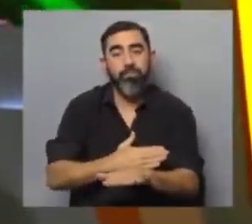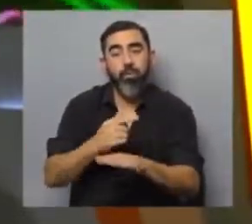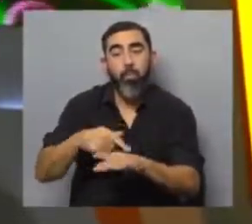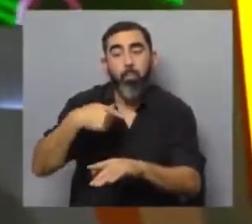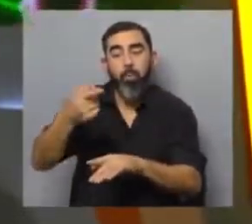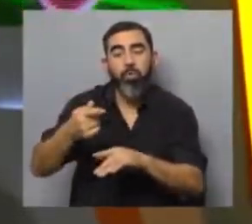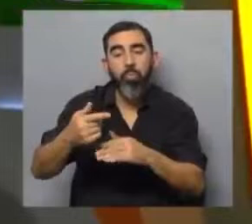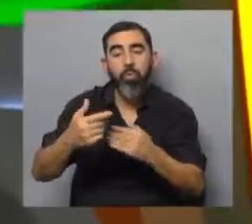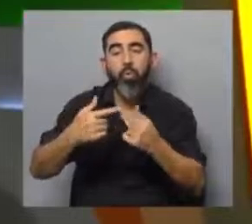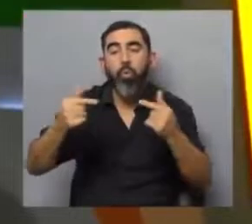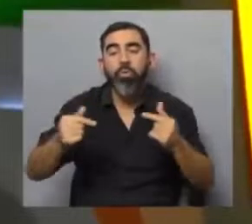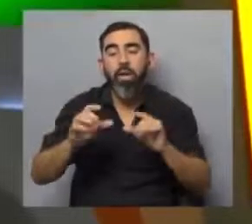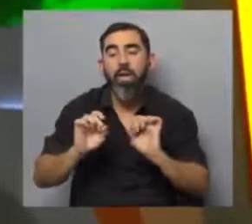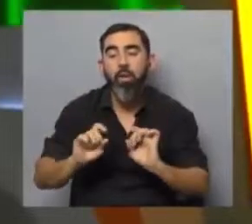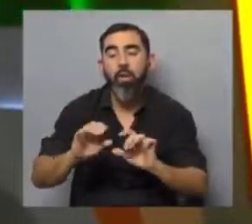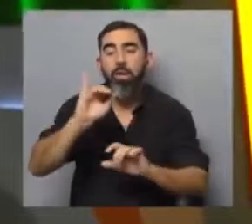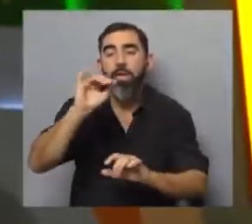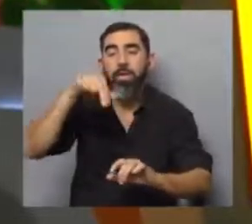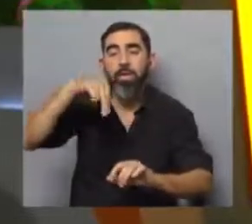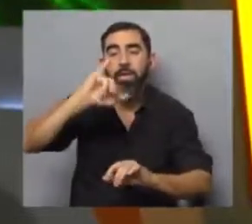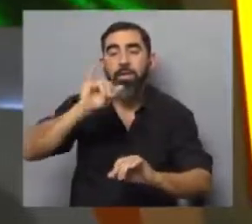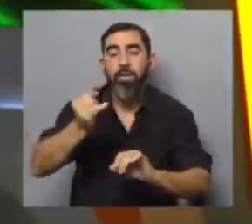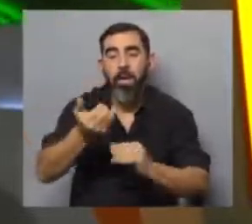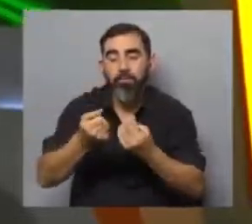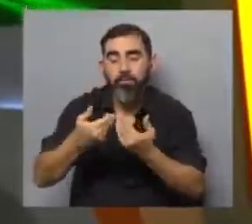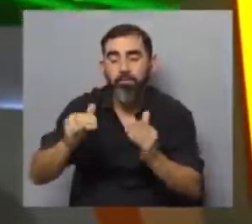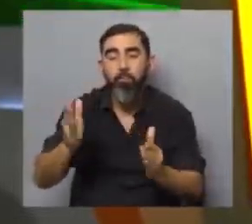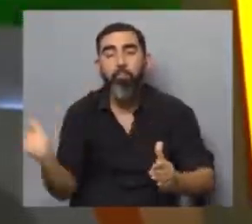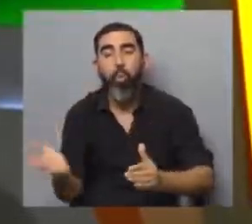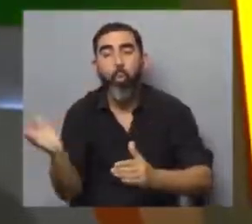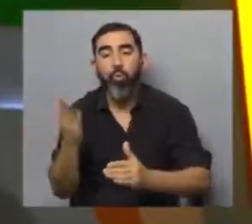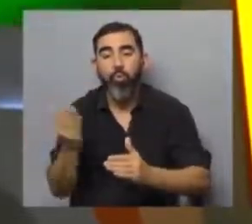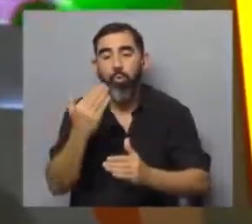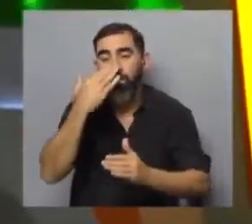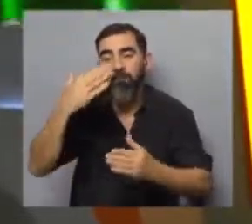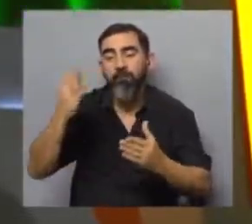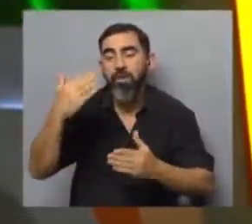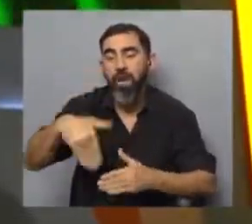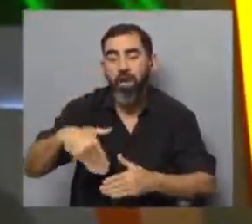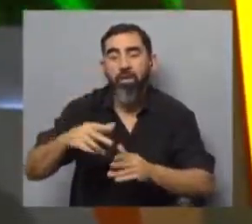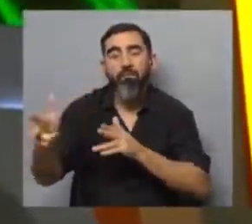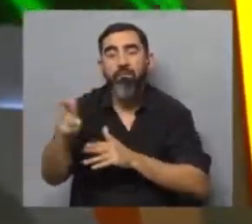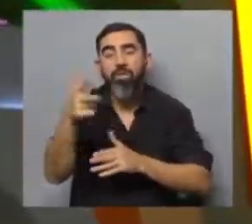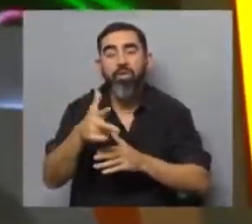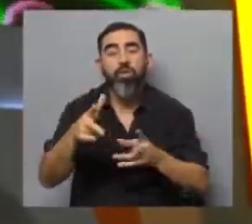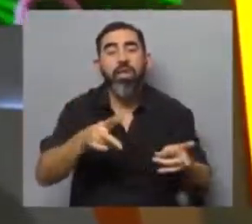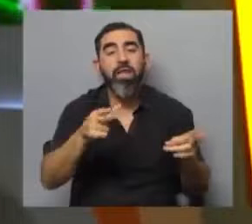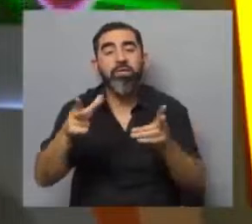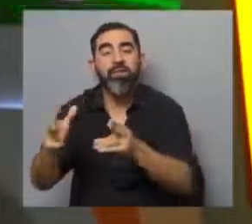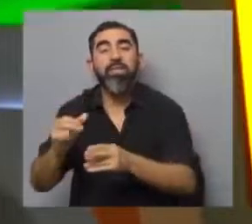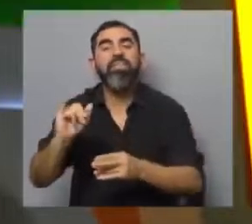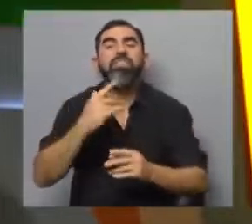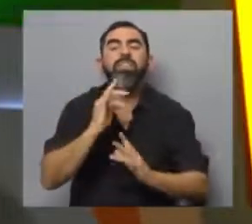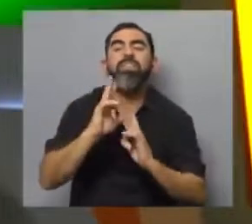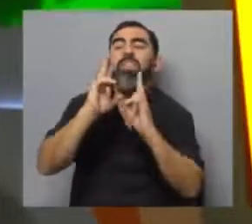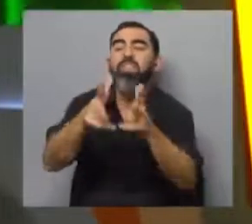próximos frutos nativos que INIA se apresta a liberar para su producción. Y al cierre, un nuevo video de la serie Y si te